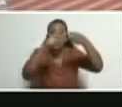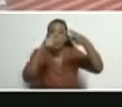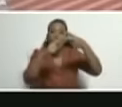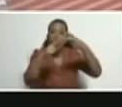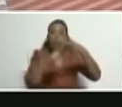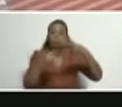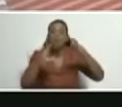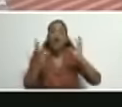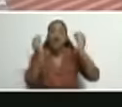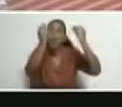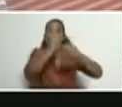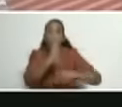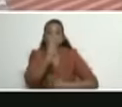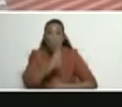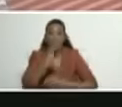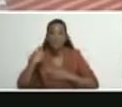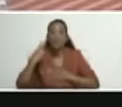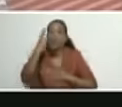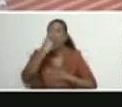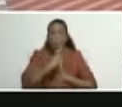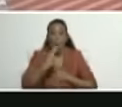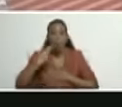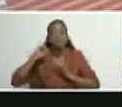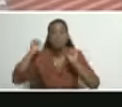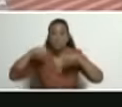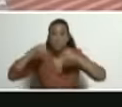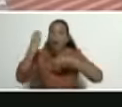en que nos comprometimos las partes.